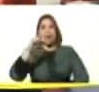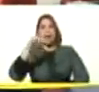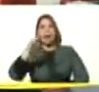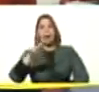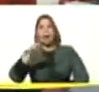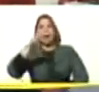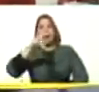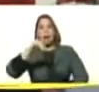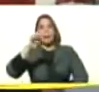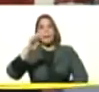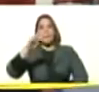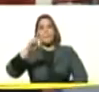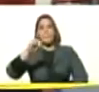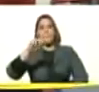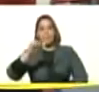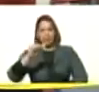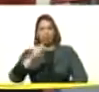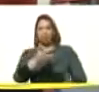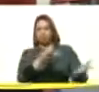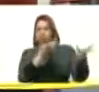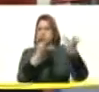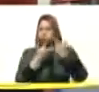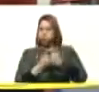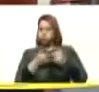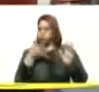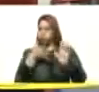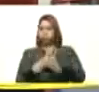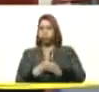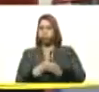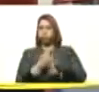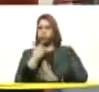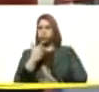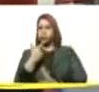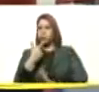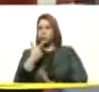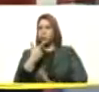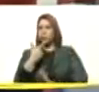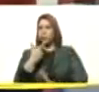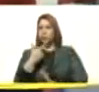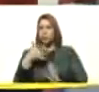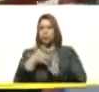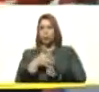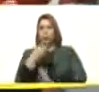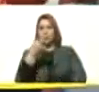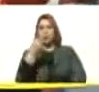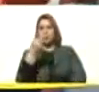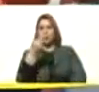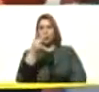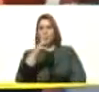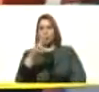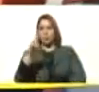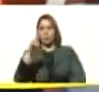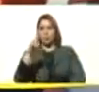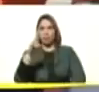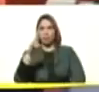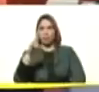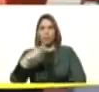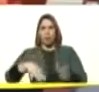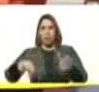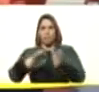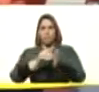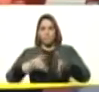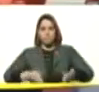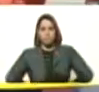me diera sus comentarios, alcaldesa, sobre la segunda R, el